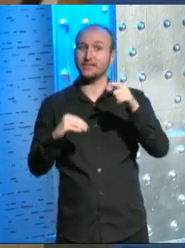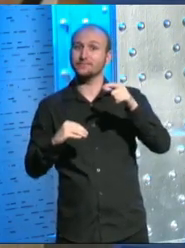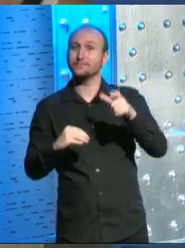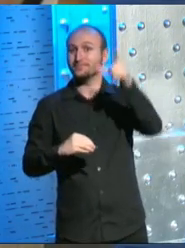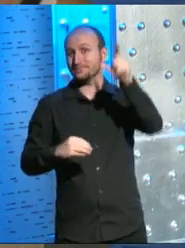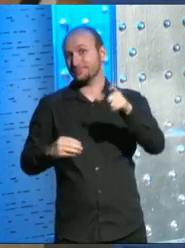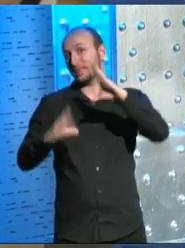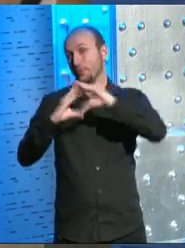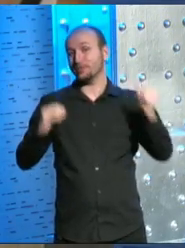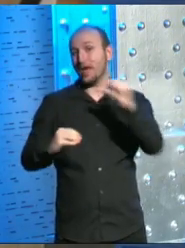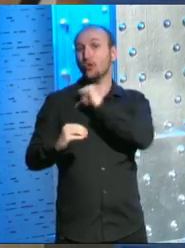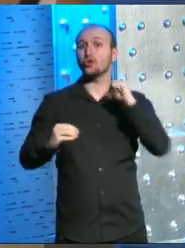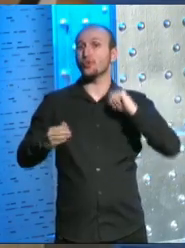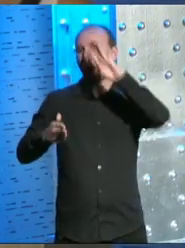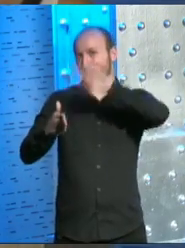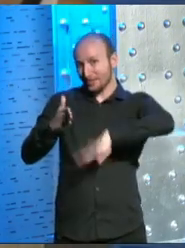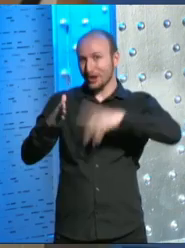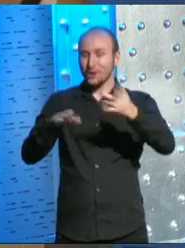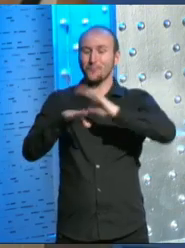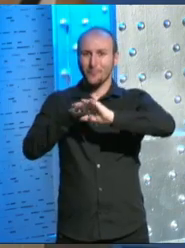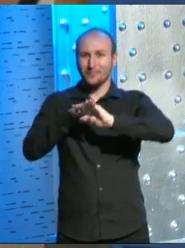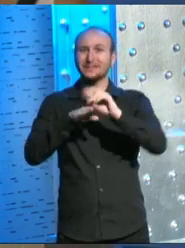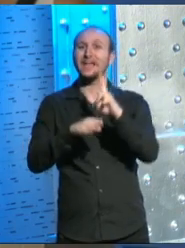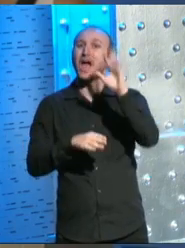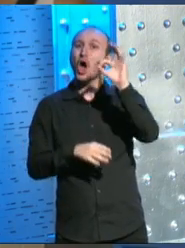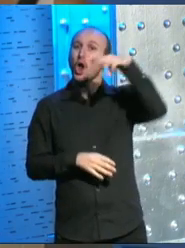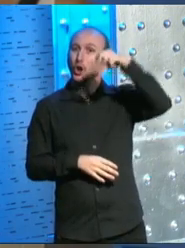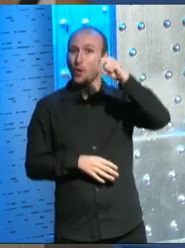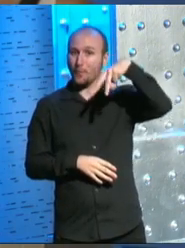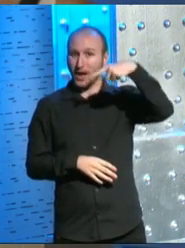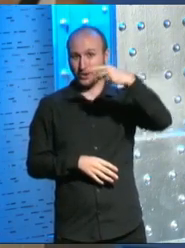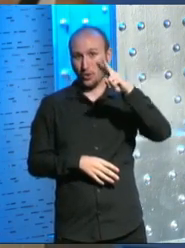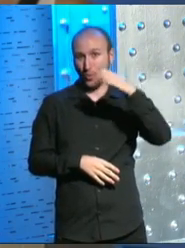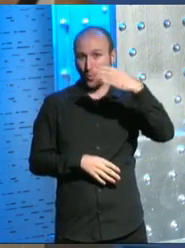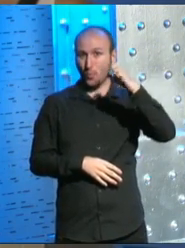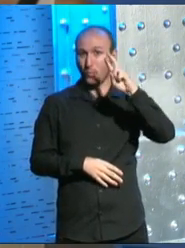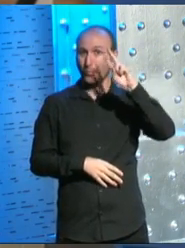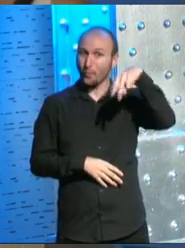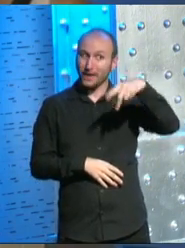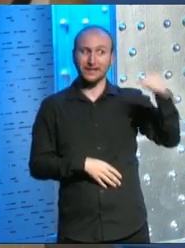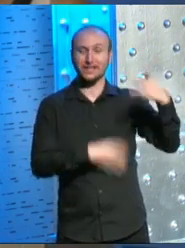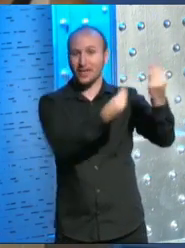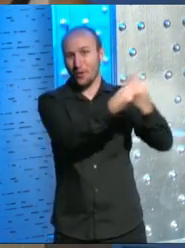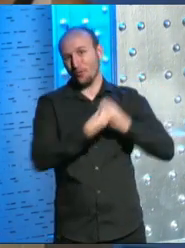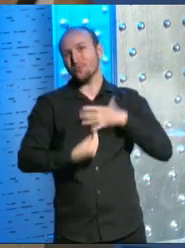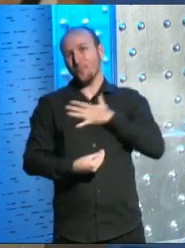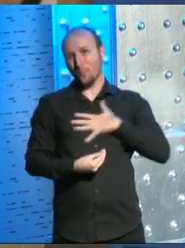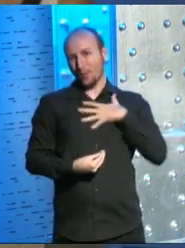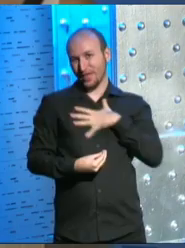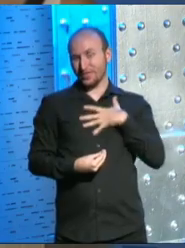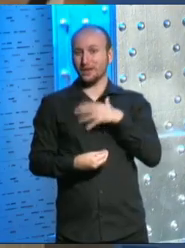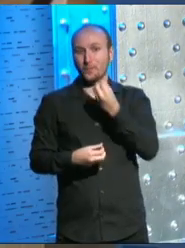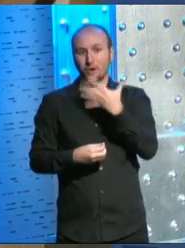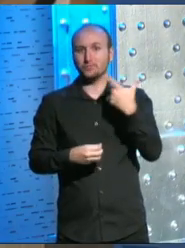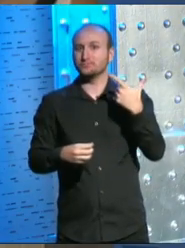la Universidad Autónoma de Barcelona, Romà Gubert. Es un placer tenerle con nosotros. Y bueno, no